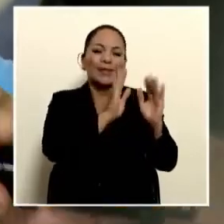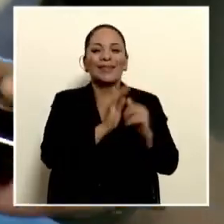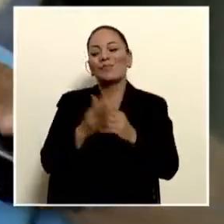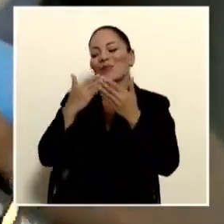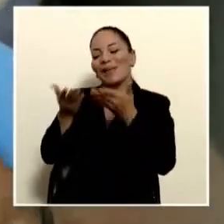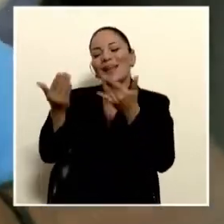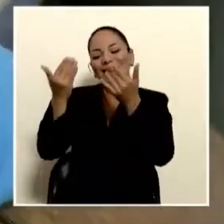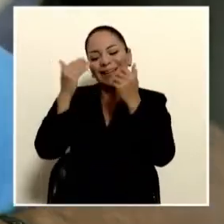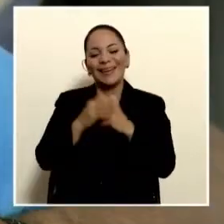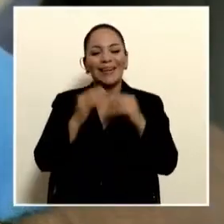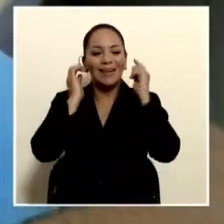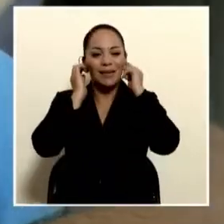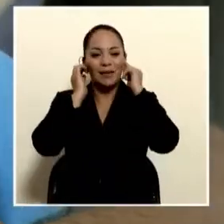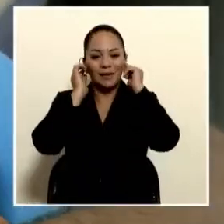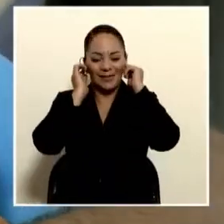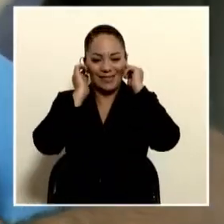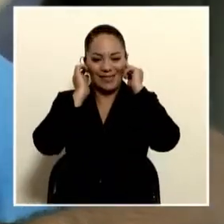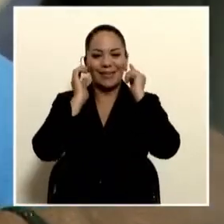Ok. No,